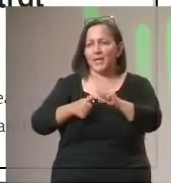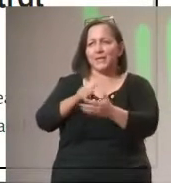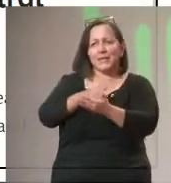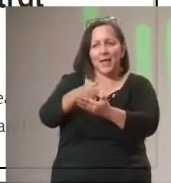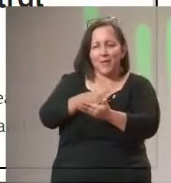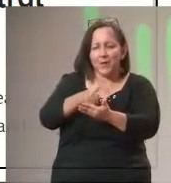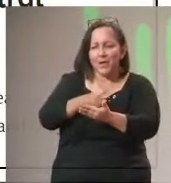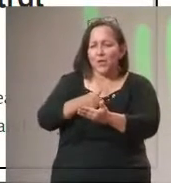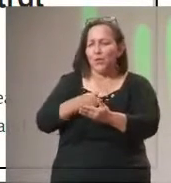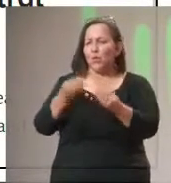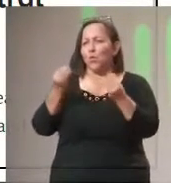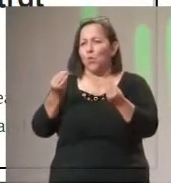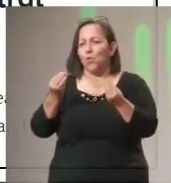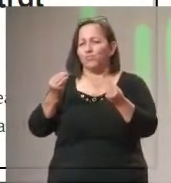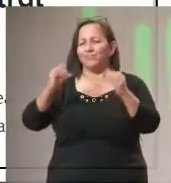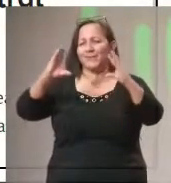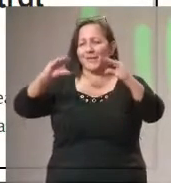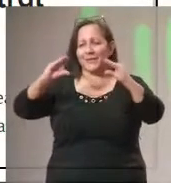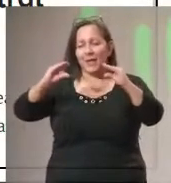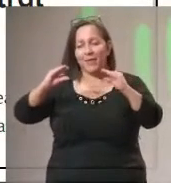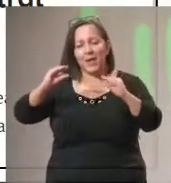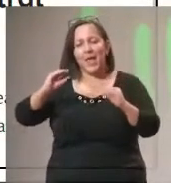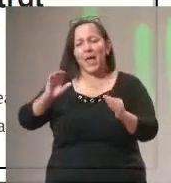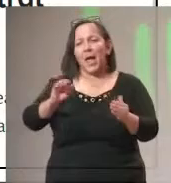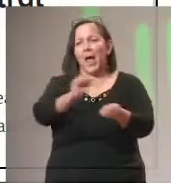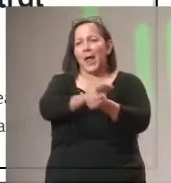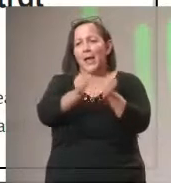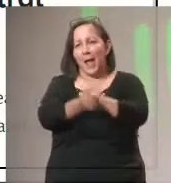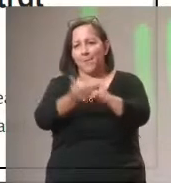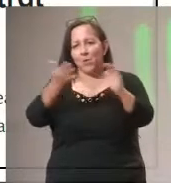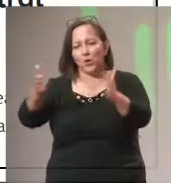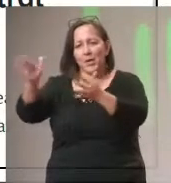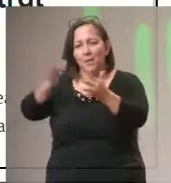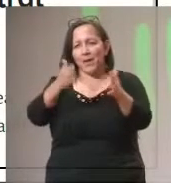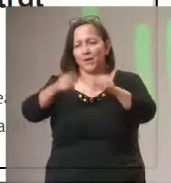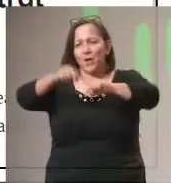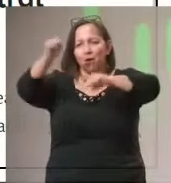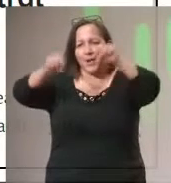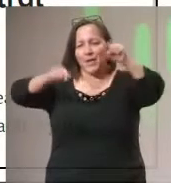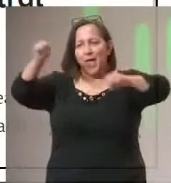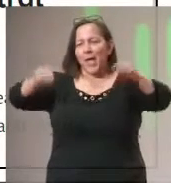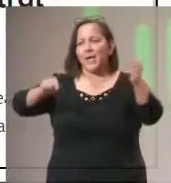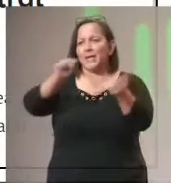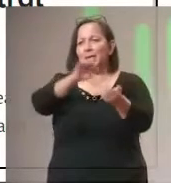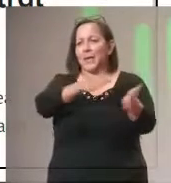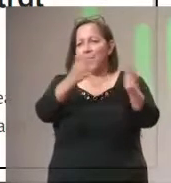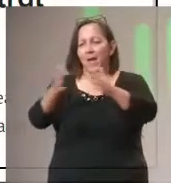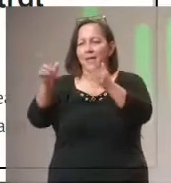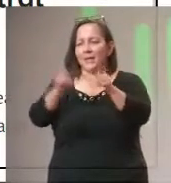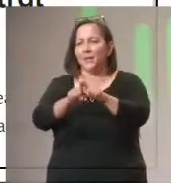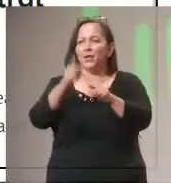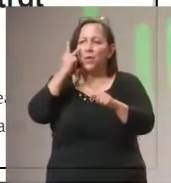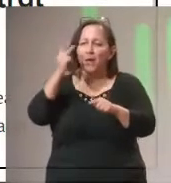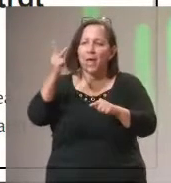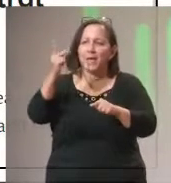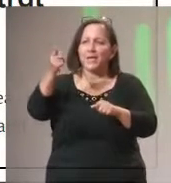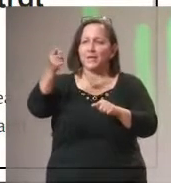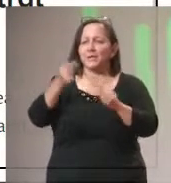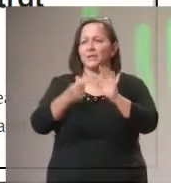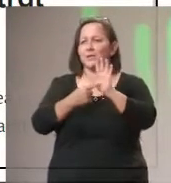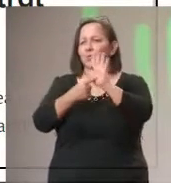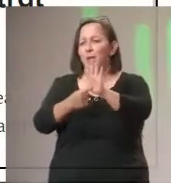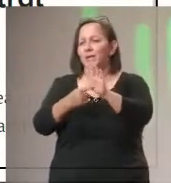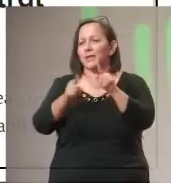sumamente sensible al cambio climático y a la variabilidad climática. Esta imagen que ustedes están viendo ahí son algunos eventos